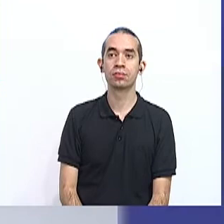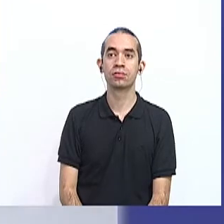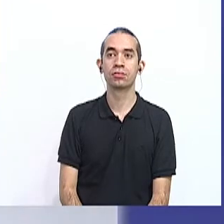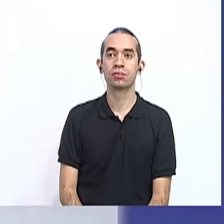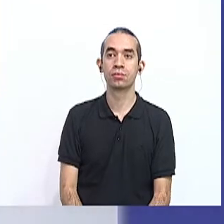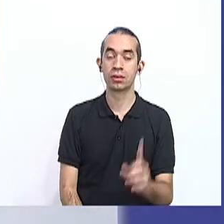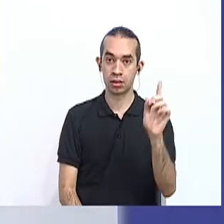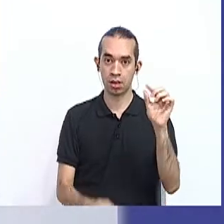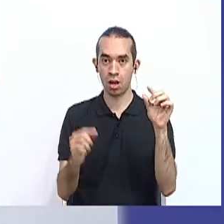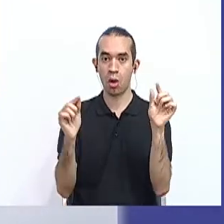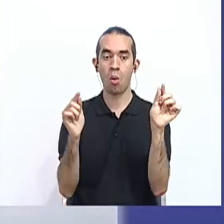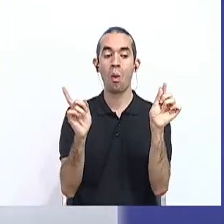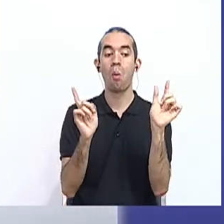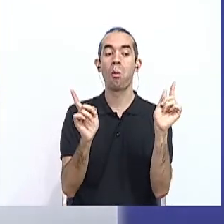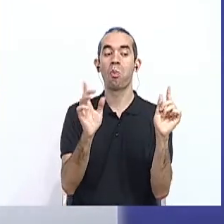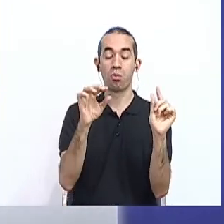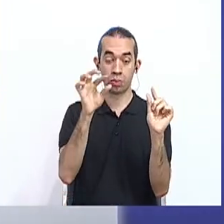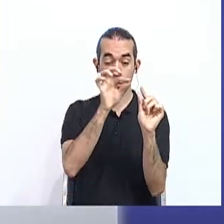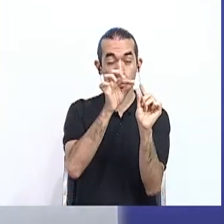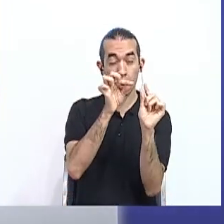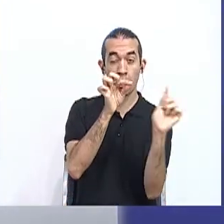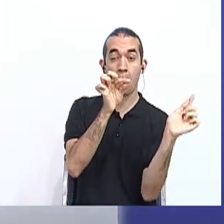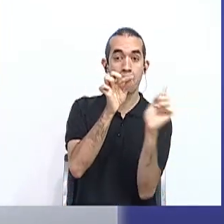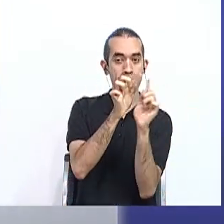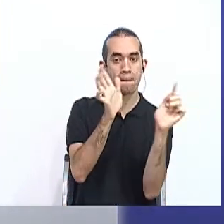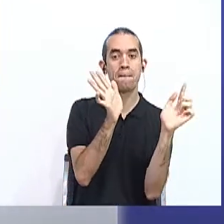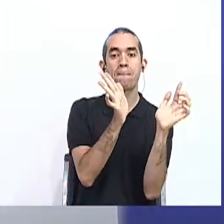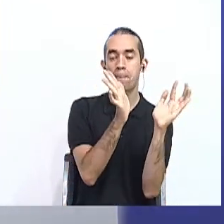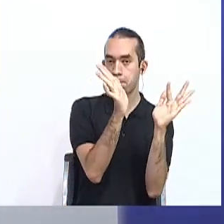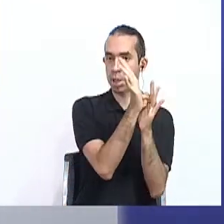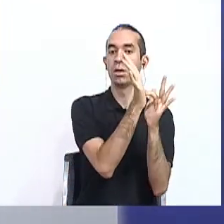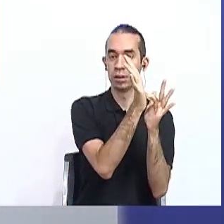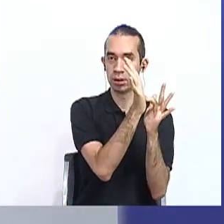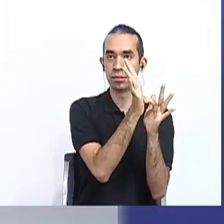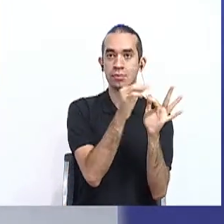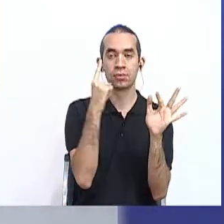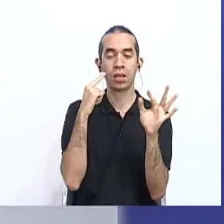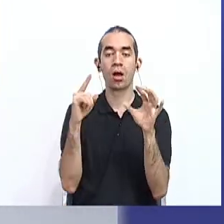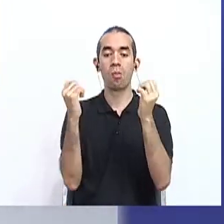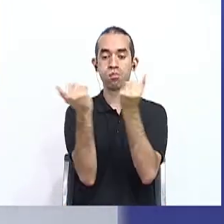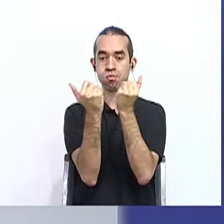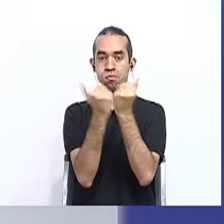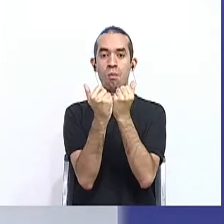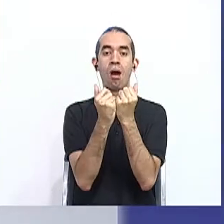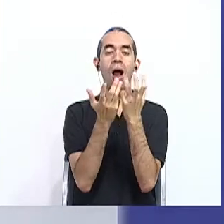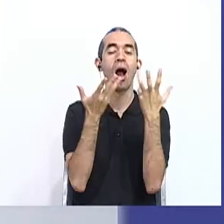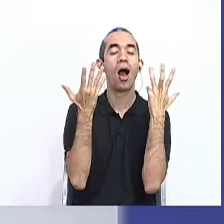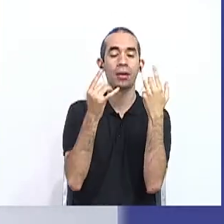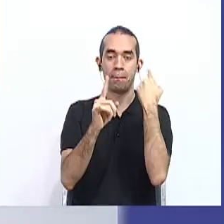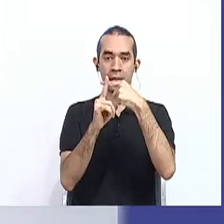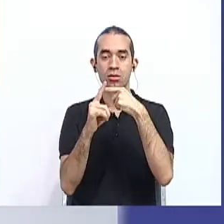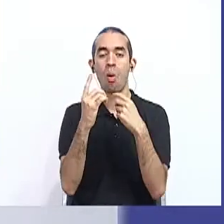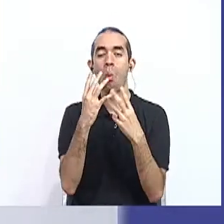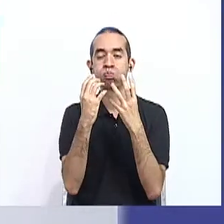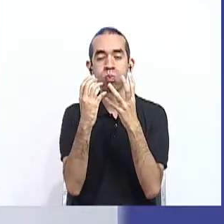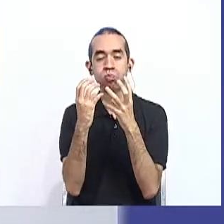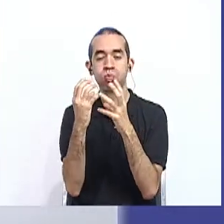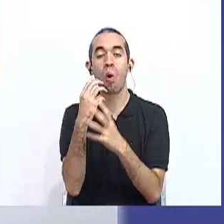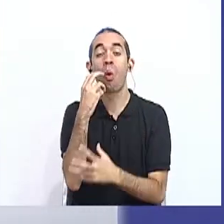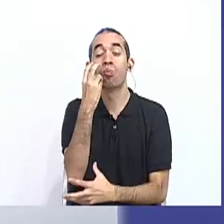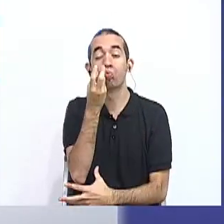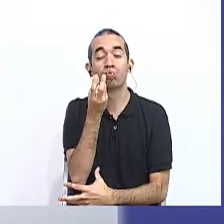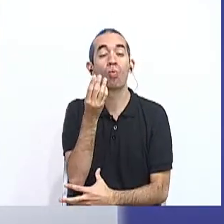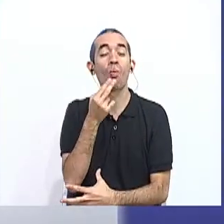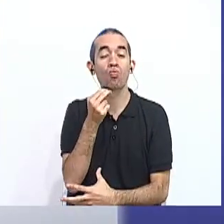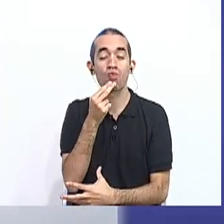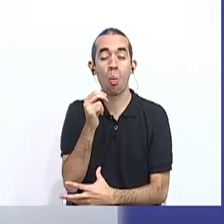el orificio de salida. En este caso, la jeringa está llena de aire y tiene el malvavisco. Vamos a ver cómo